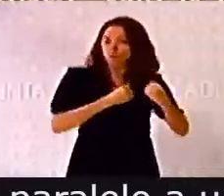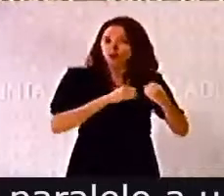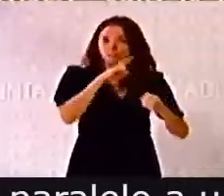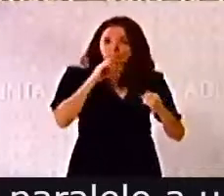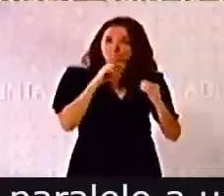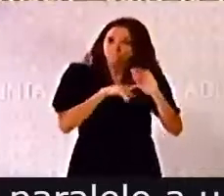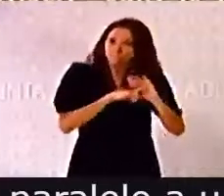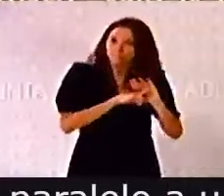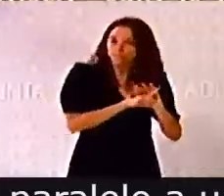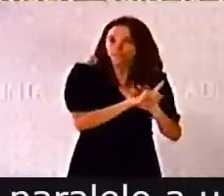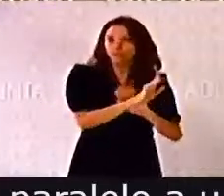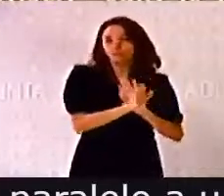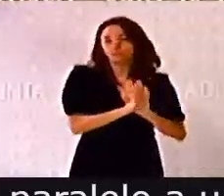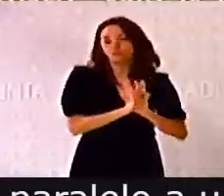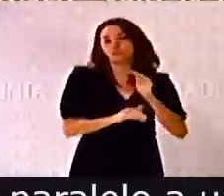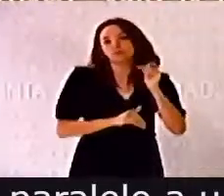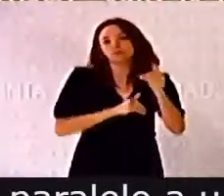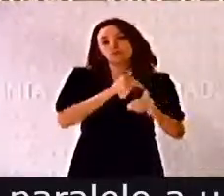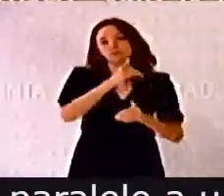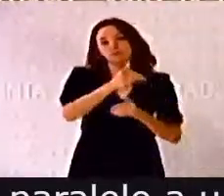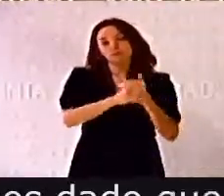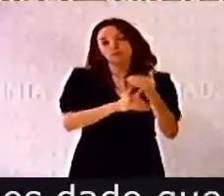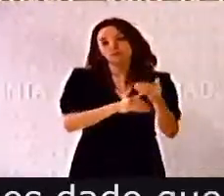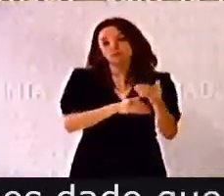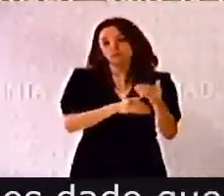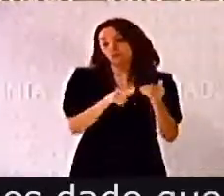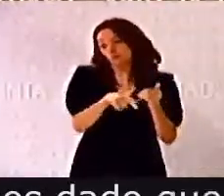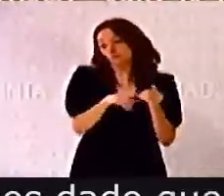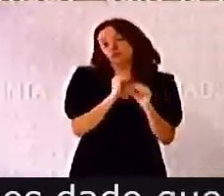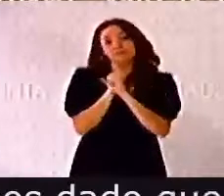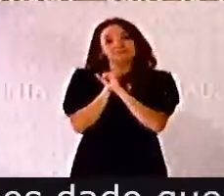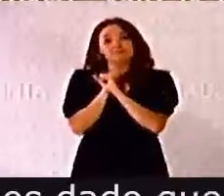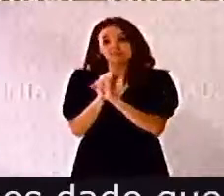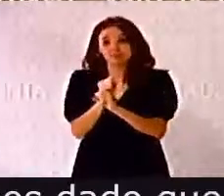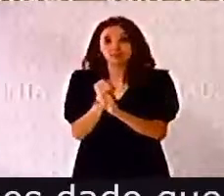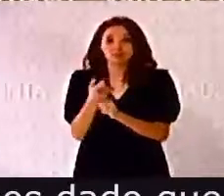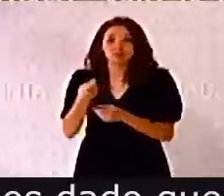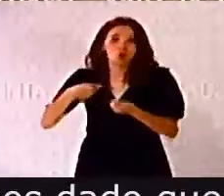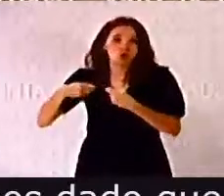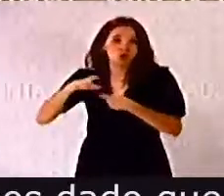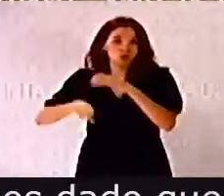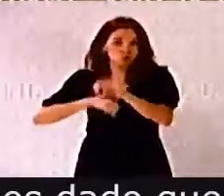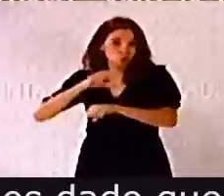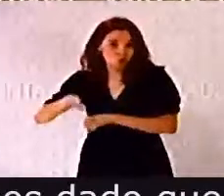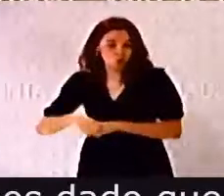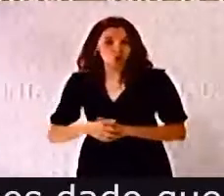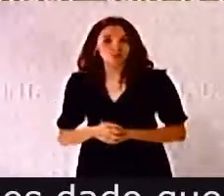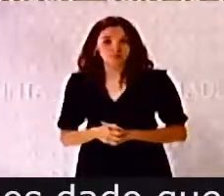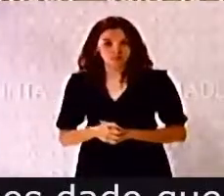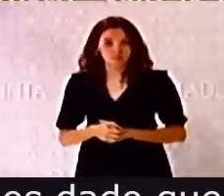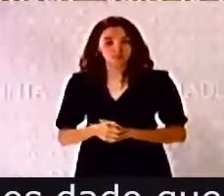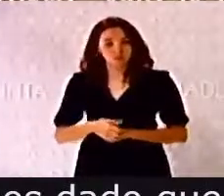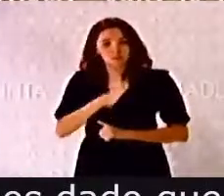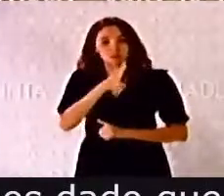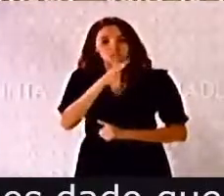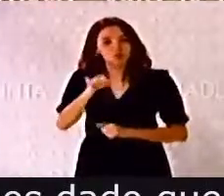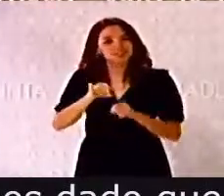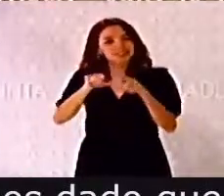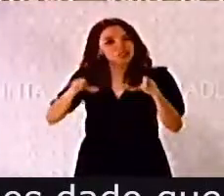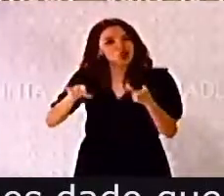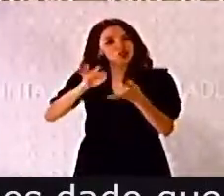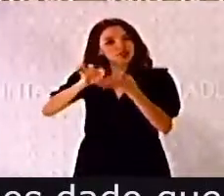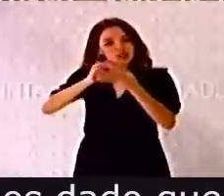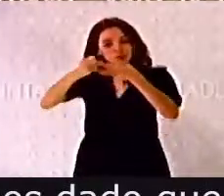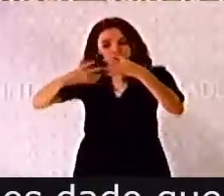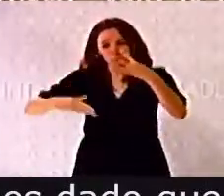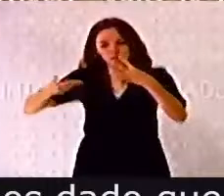dado y que tiene una base fundamental en el consumo. y en la existencia de un potente sector servicios que no